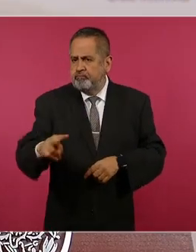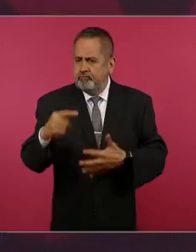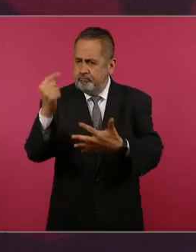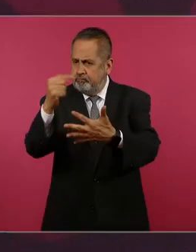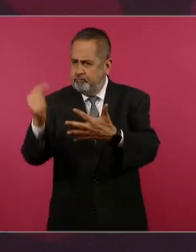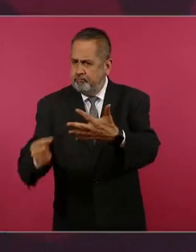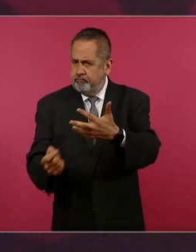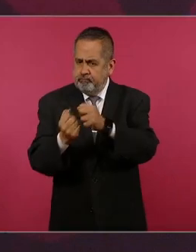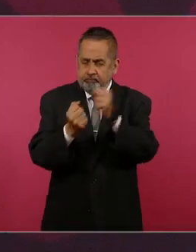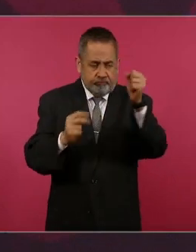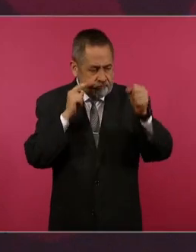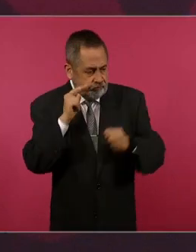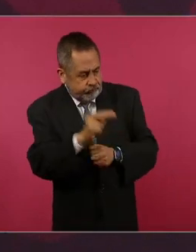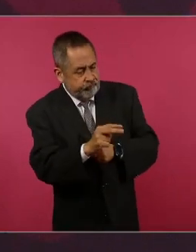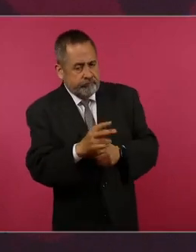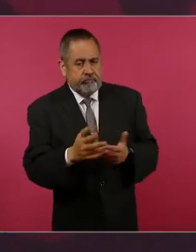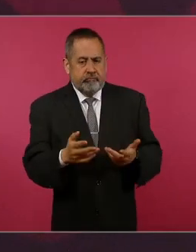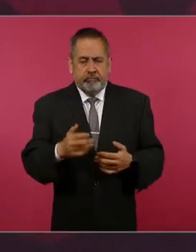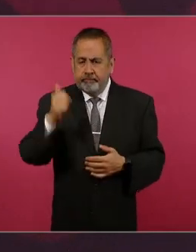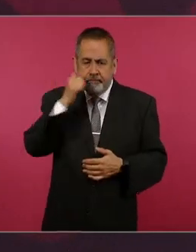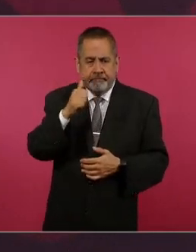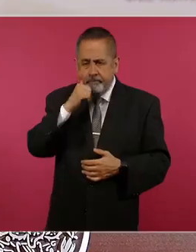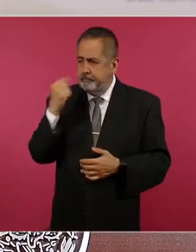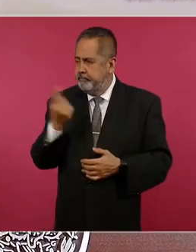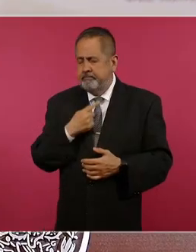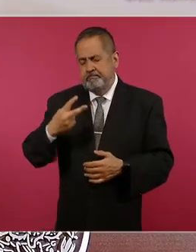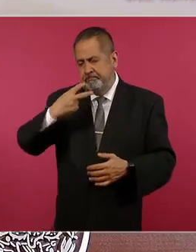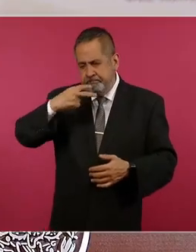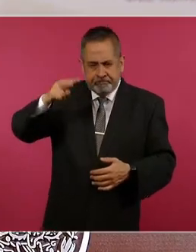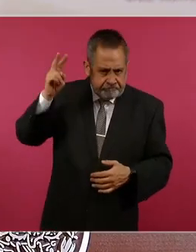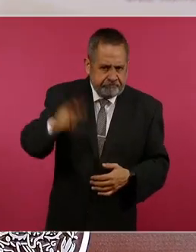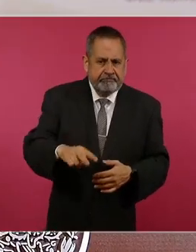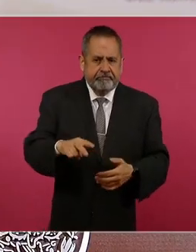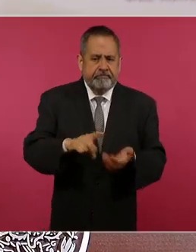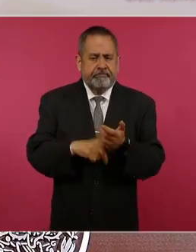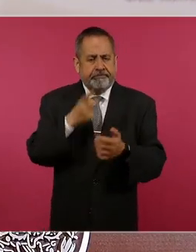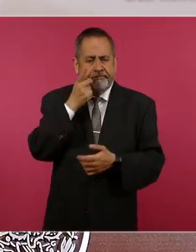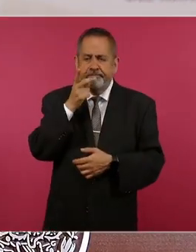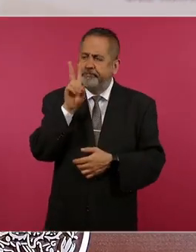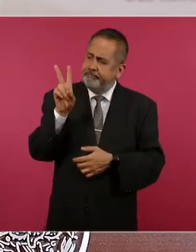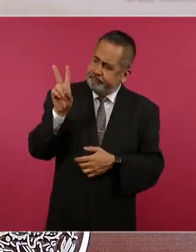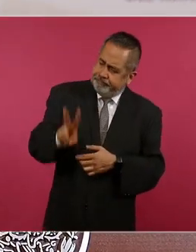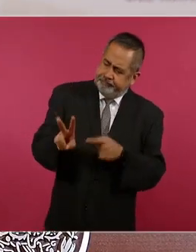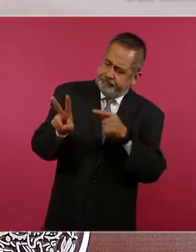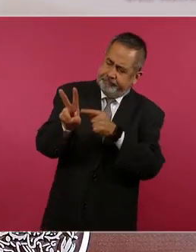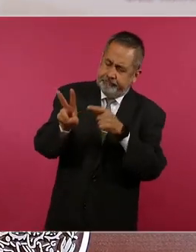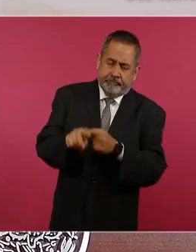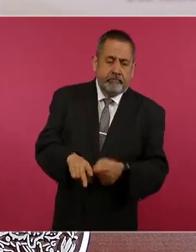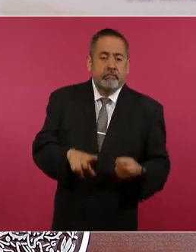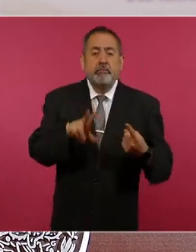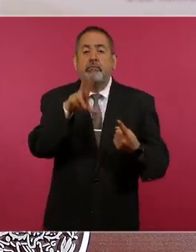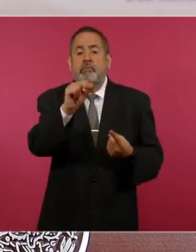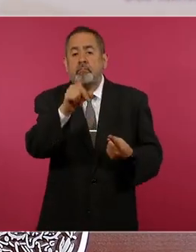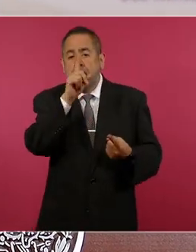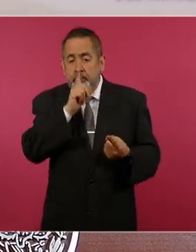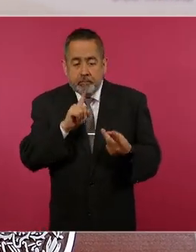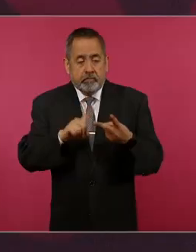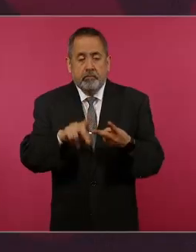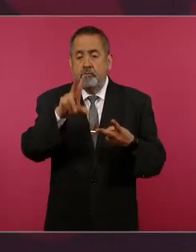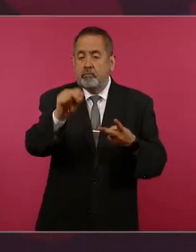hay que decir la verdad, no mentir, no robar,